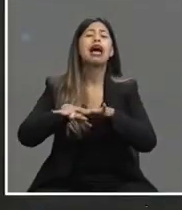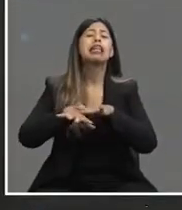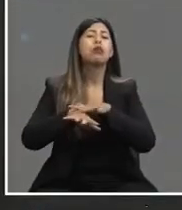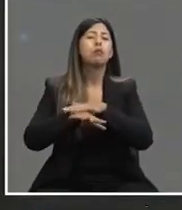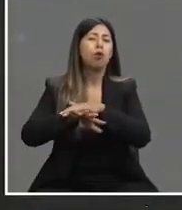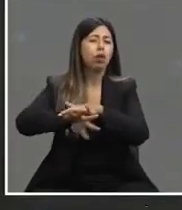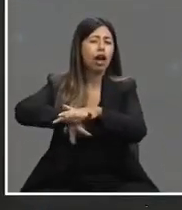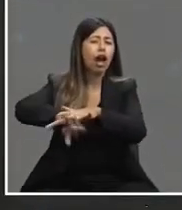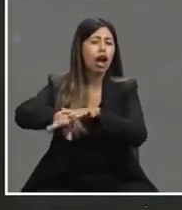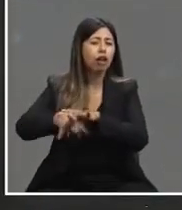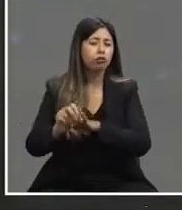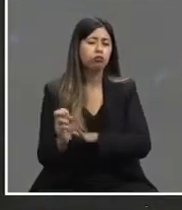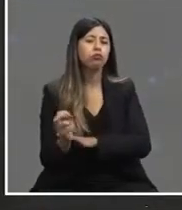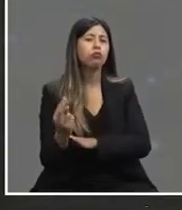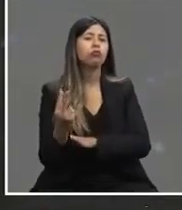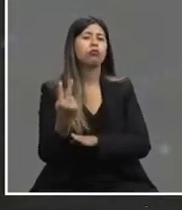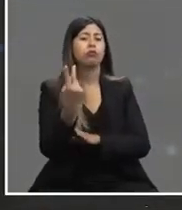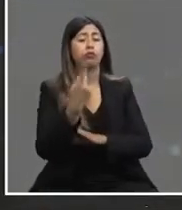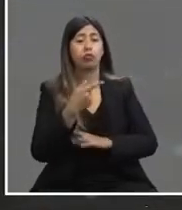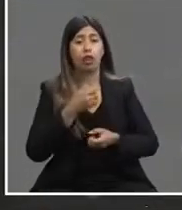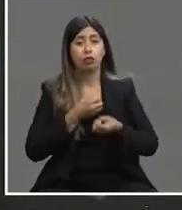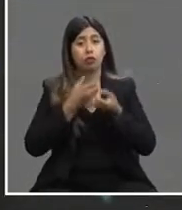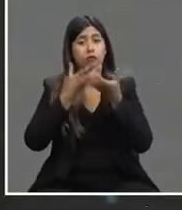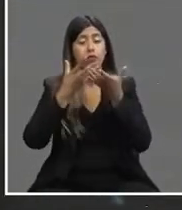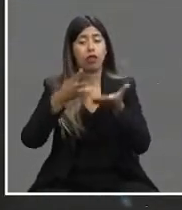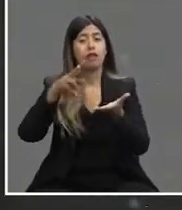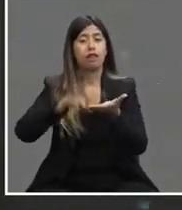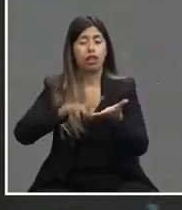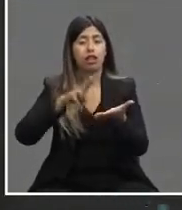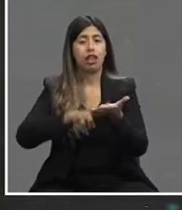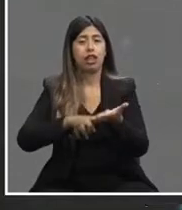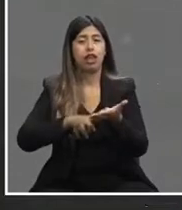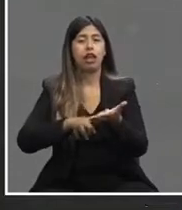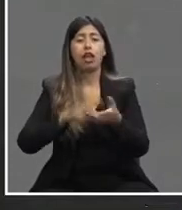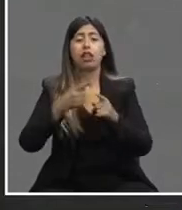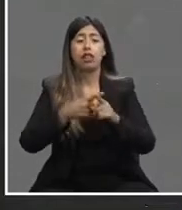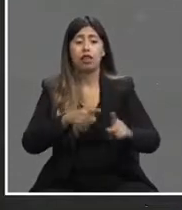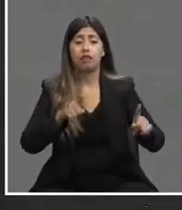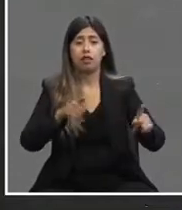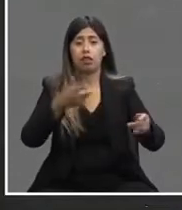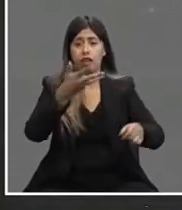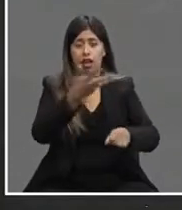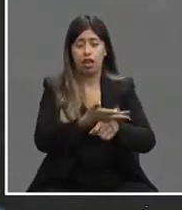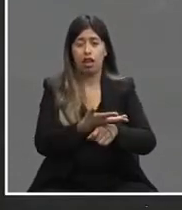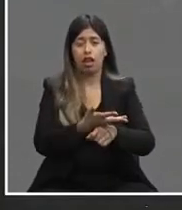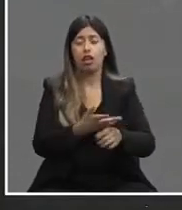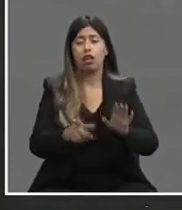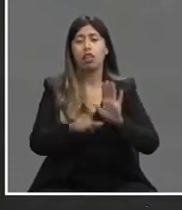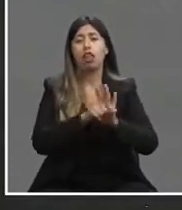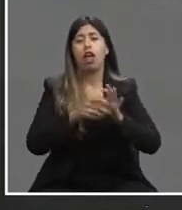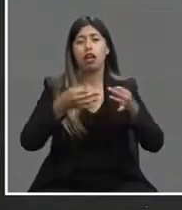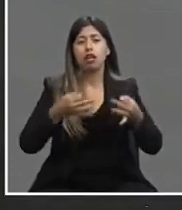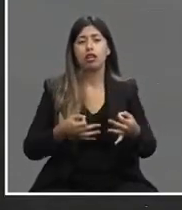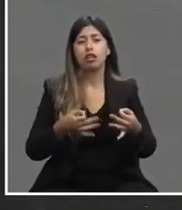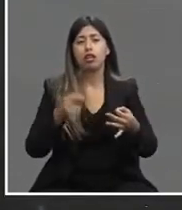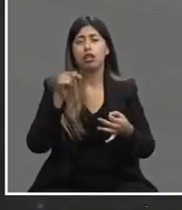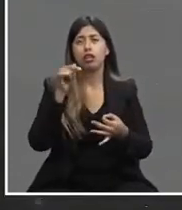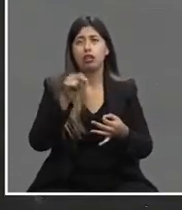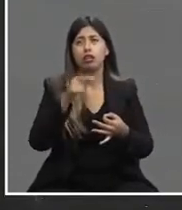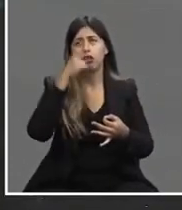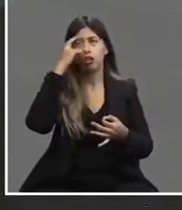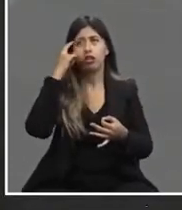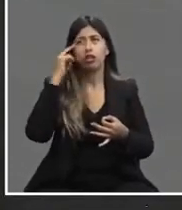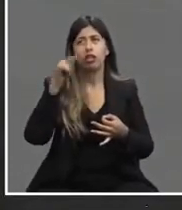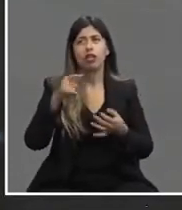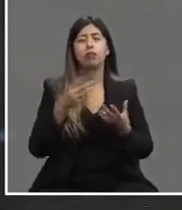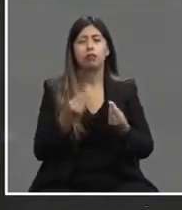Estamos intentando imponer una verdad absoluta a costa de una diferencia existente y totalmente legítima. Yo creo que ahí el miedo es un